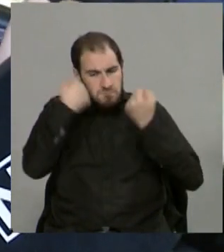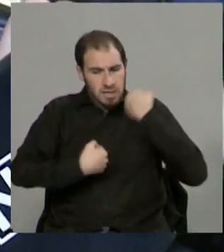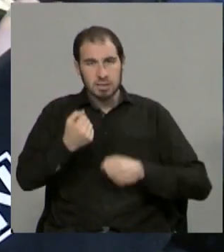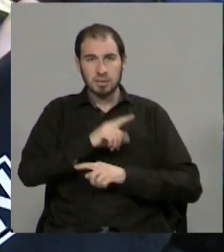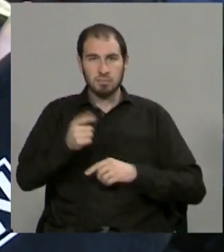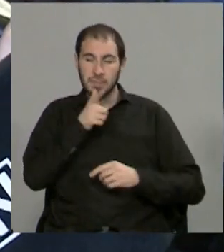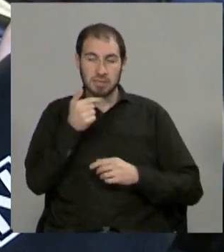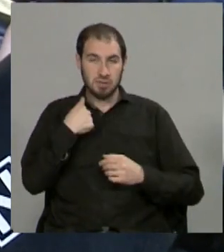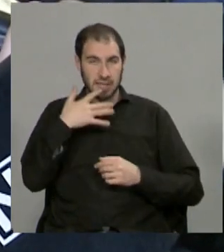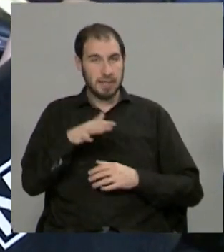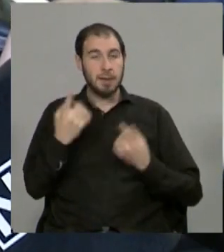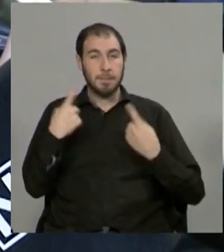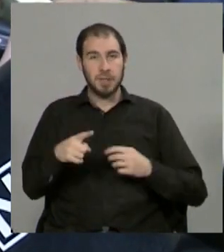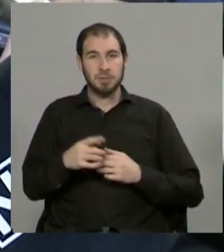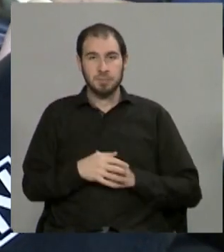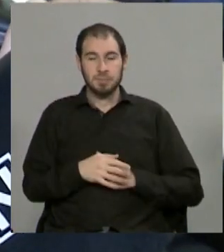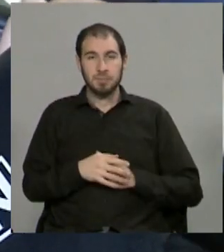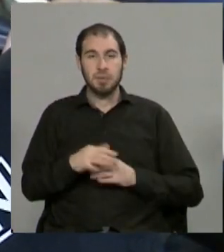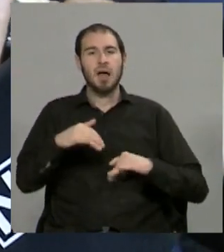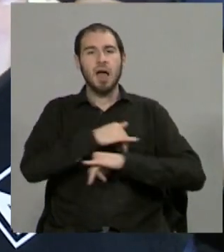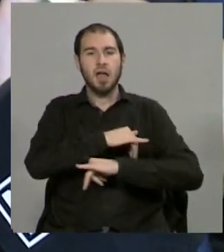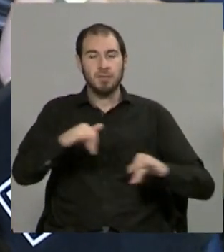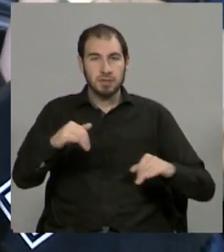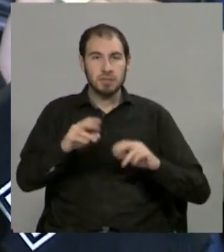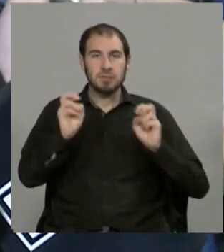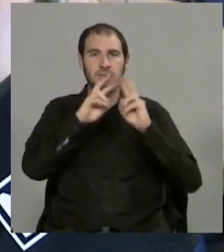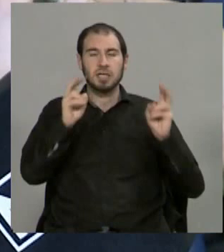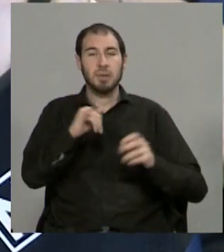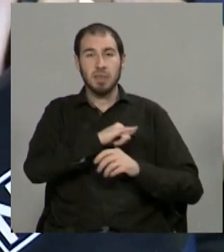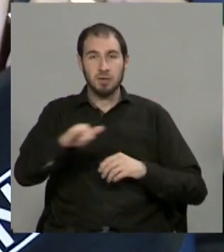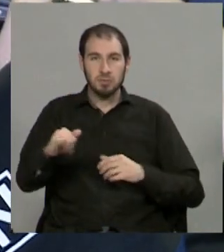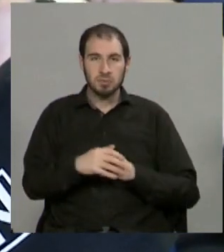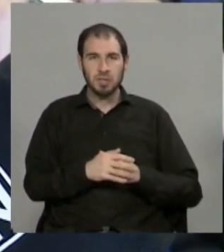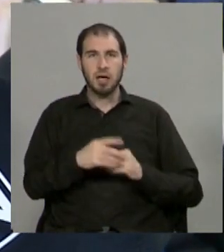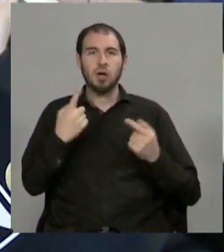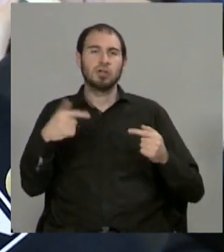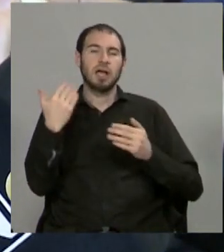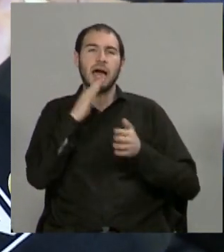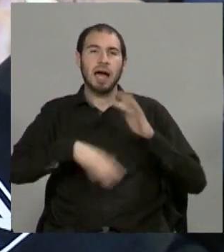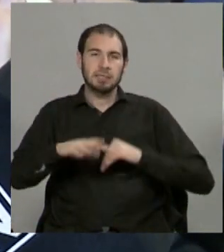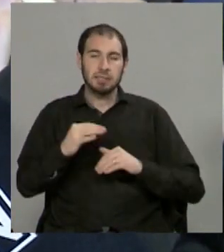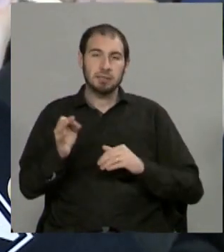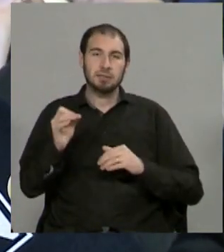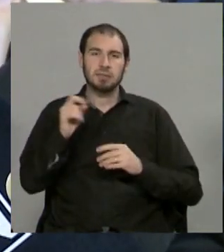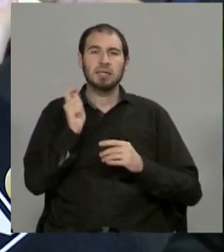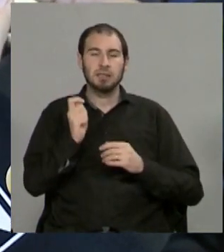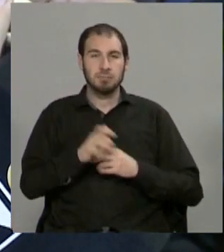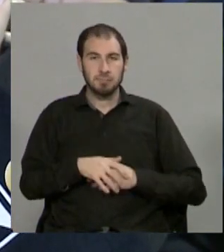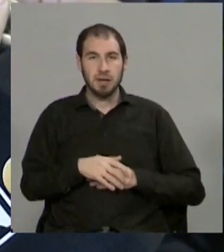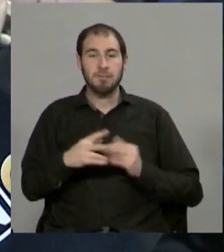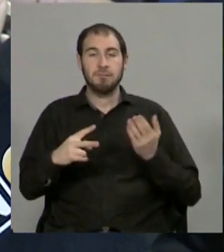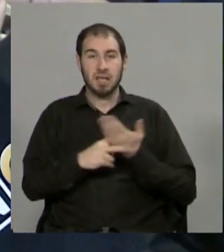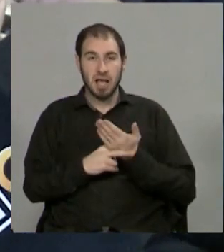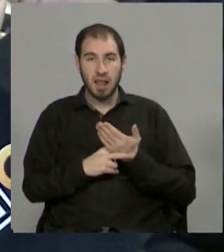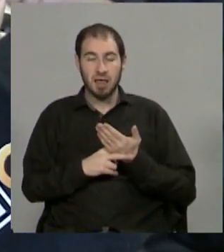que yo tengo entendido, pero la que tiene que informar respecto de la denuncia, de las medidas a tomar oportunamente, será la fiscal